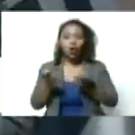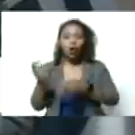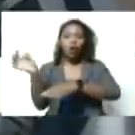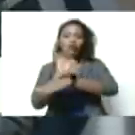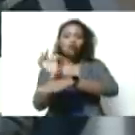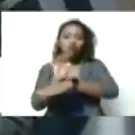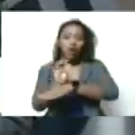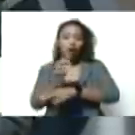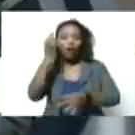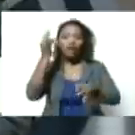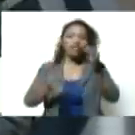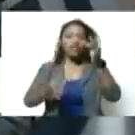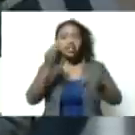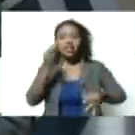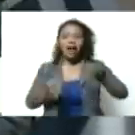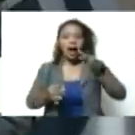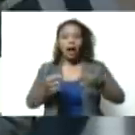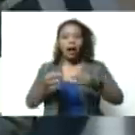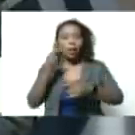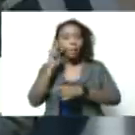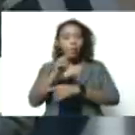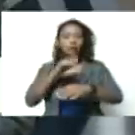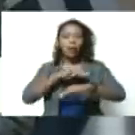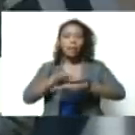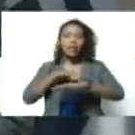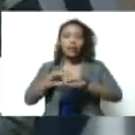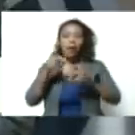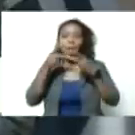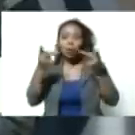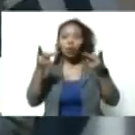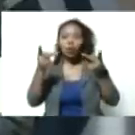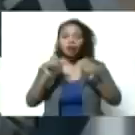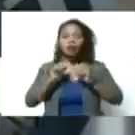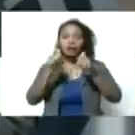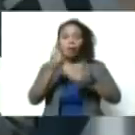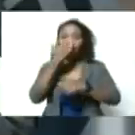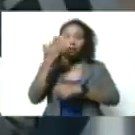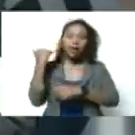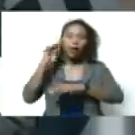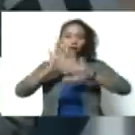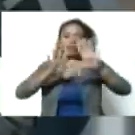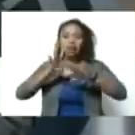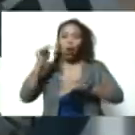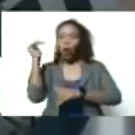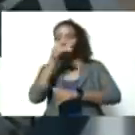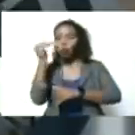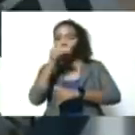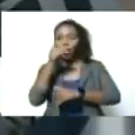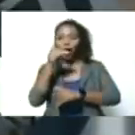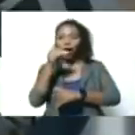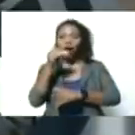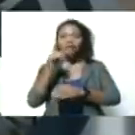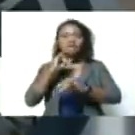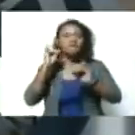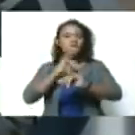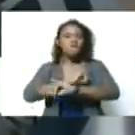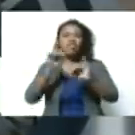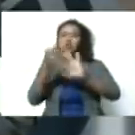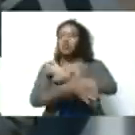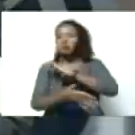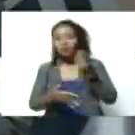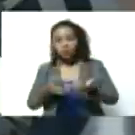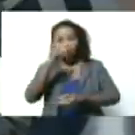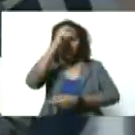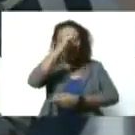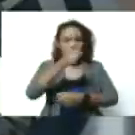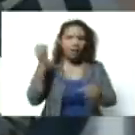funcionarial de los fiscales provisorios activos del Ministerio Público, que iniciamos el pasado 15 de octubre con la finalidad de reconocer la trayectoria